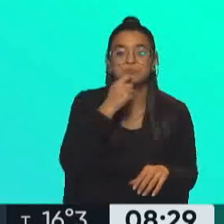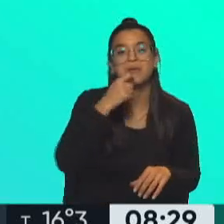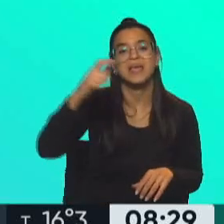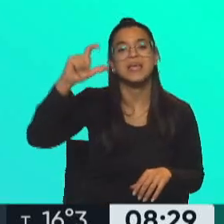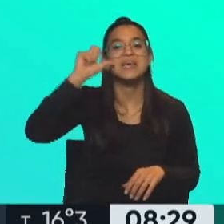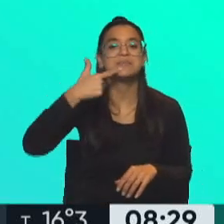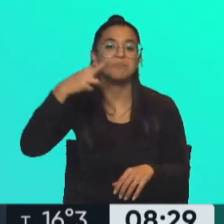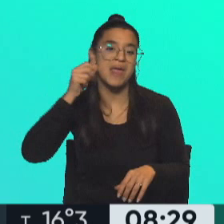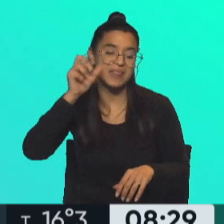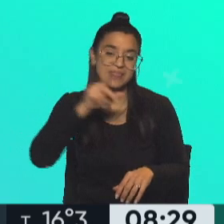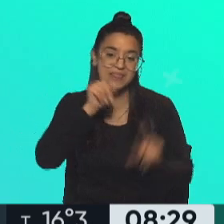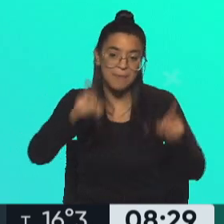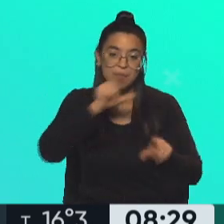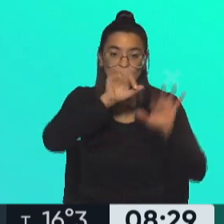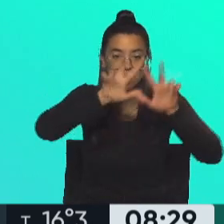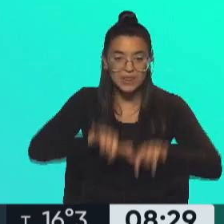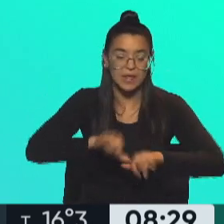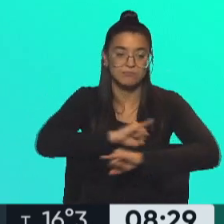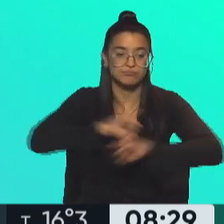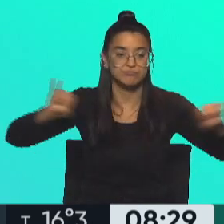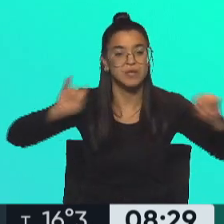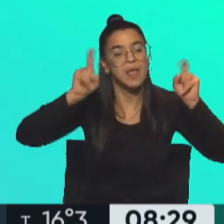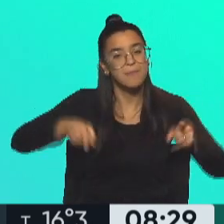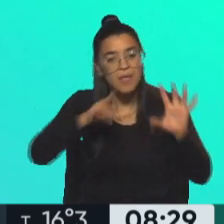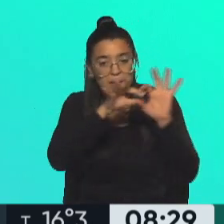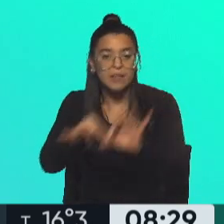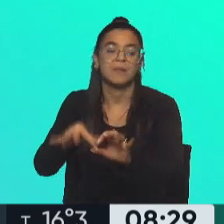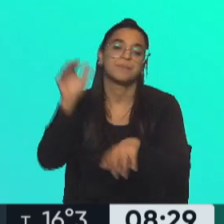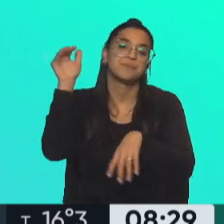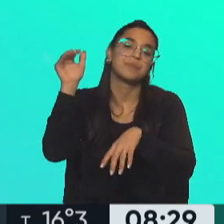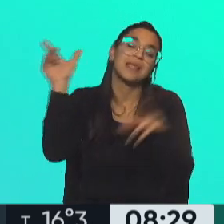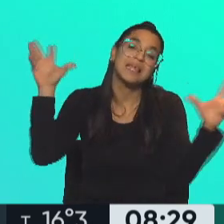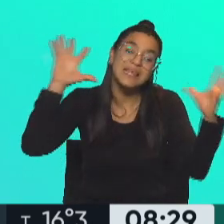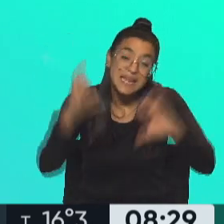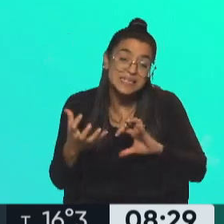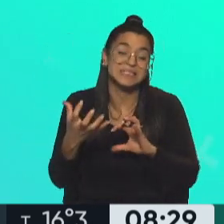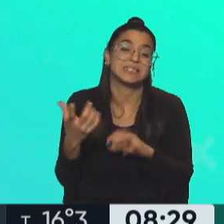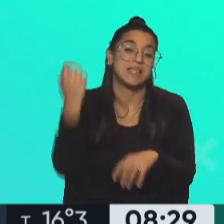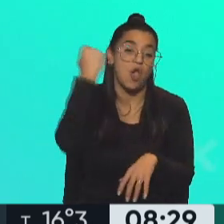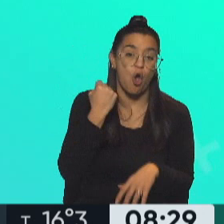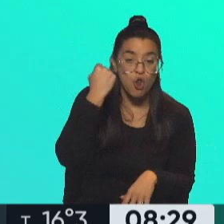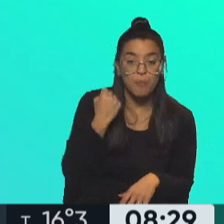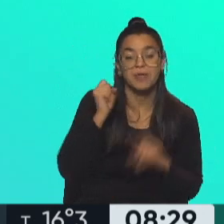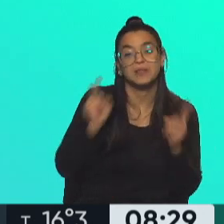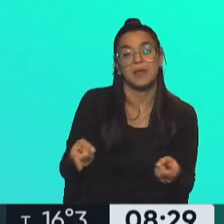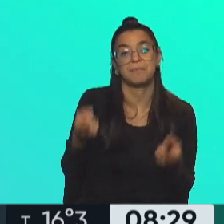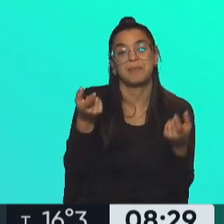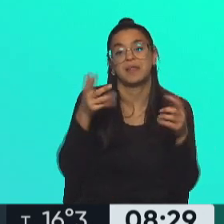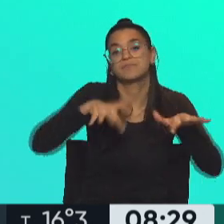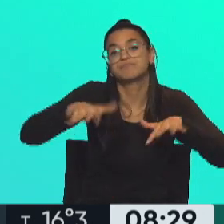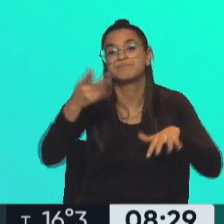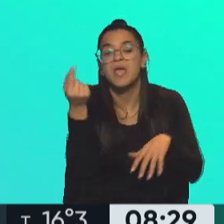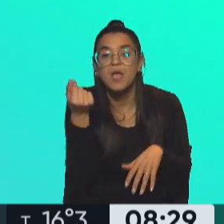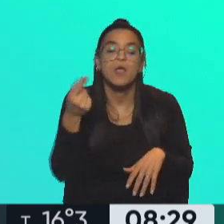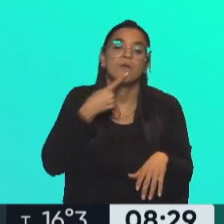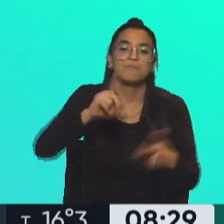Espert, también a través de su cuenta de Twitter, claro, haciendo referencia a la crisis económica y a el sector financiero. La corrida